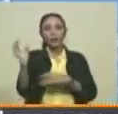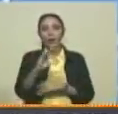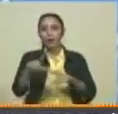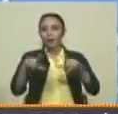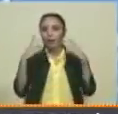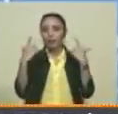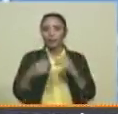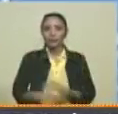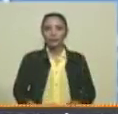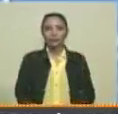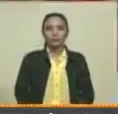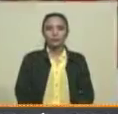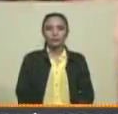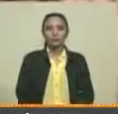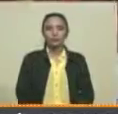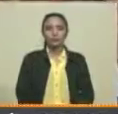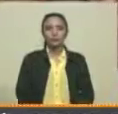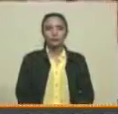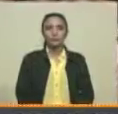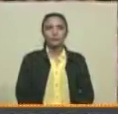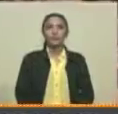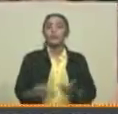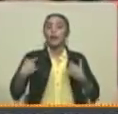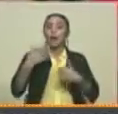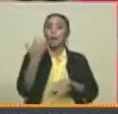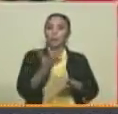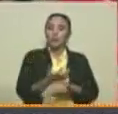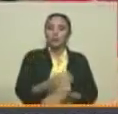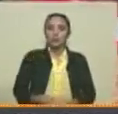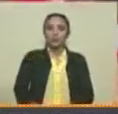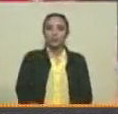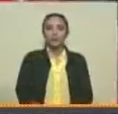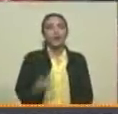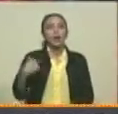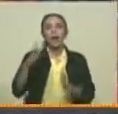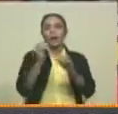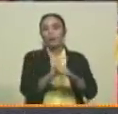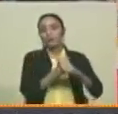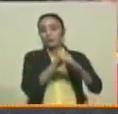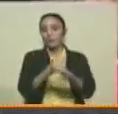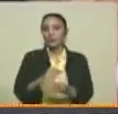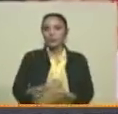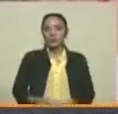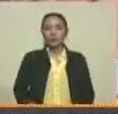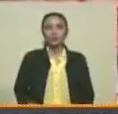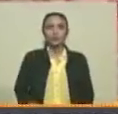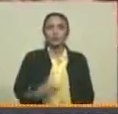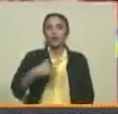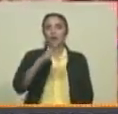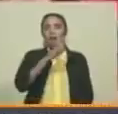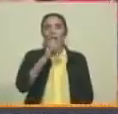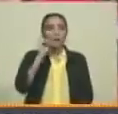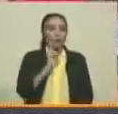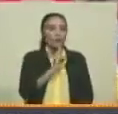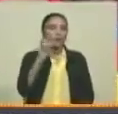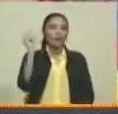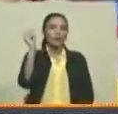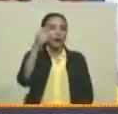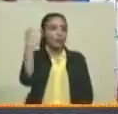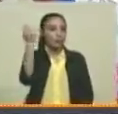Vargas, a Monaga, a Del Tamacuro, a Bolívar, a Amazonas,